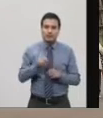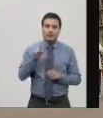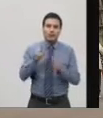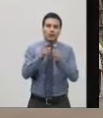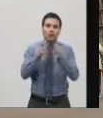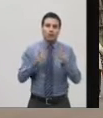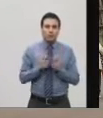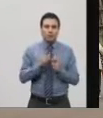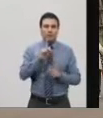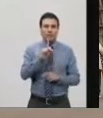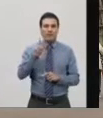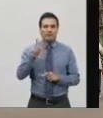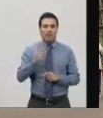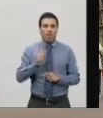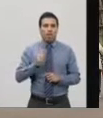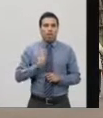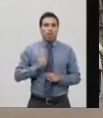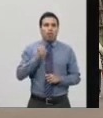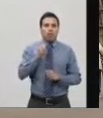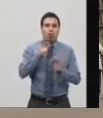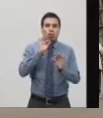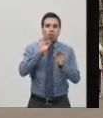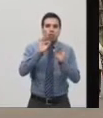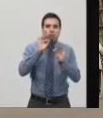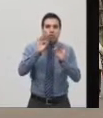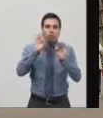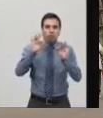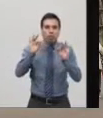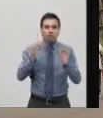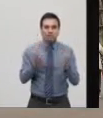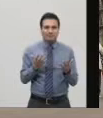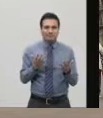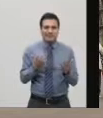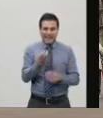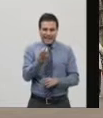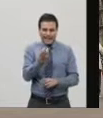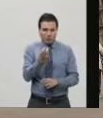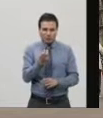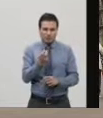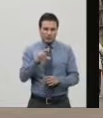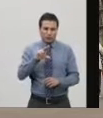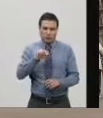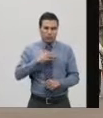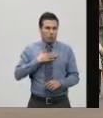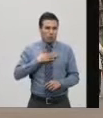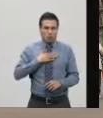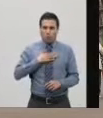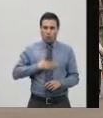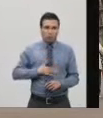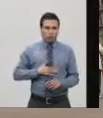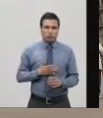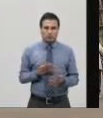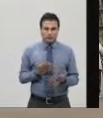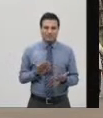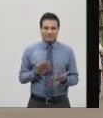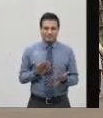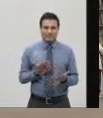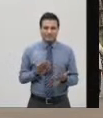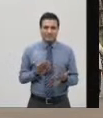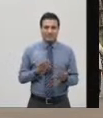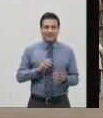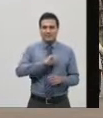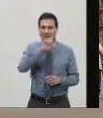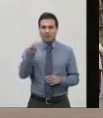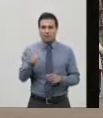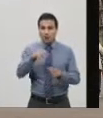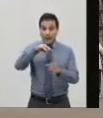incidir ventajosamente en el elector, por lo cual se genera un piso disparejo que repercute en los